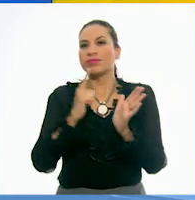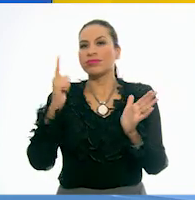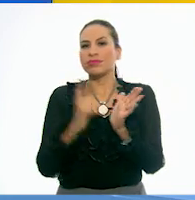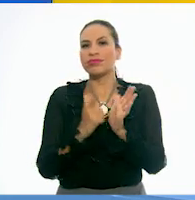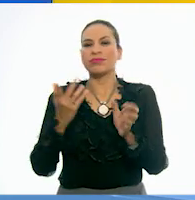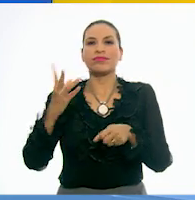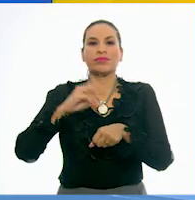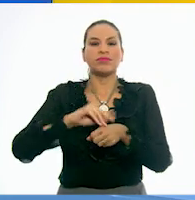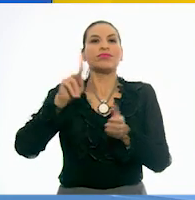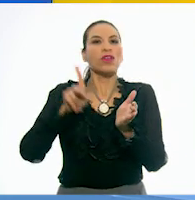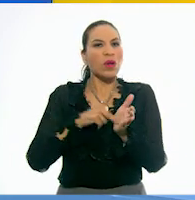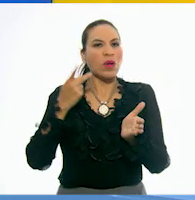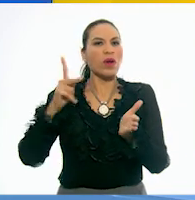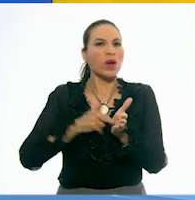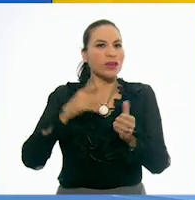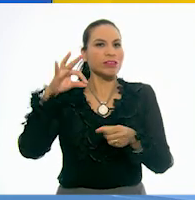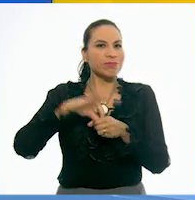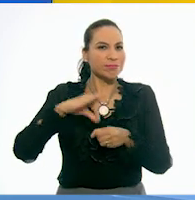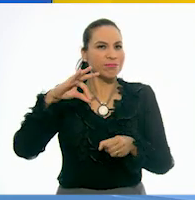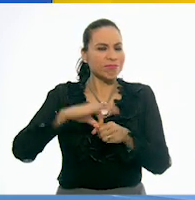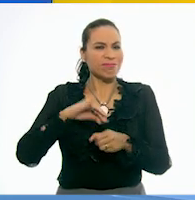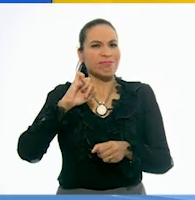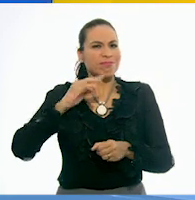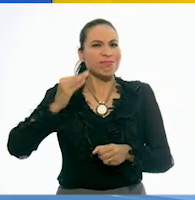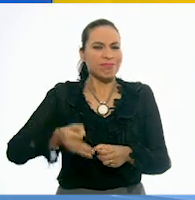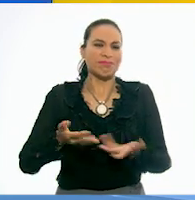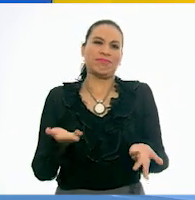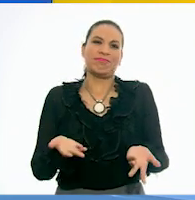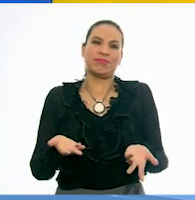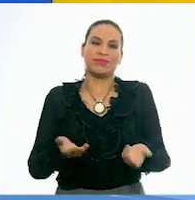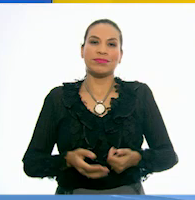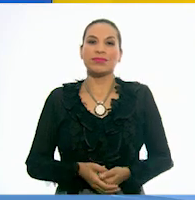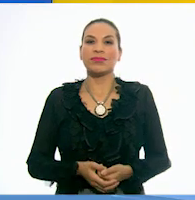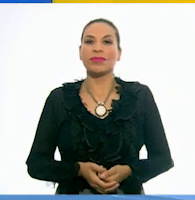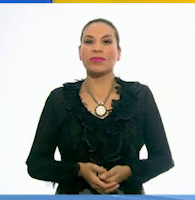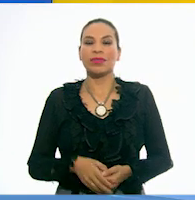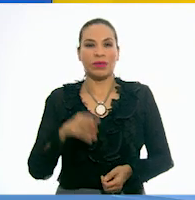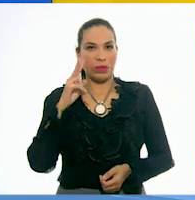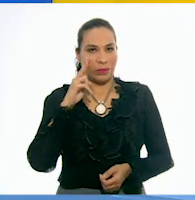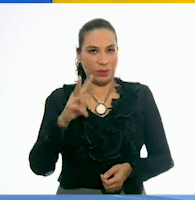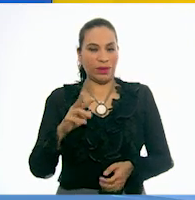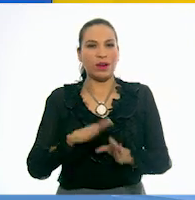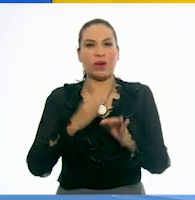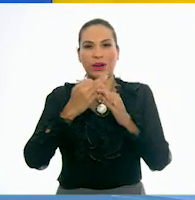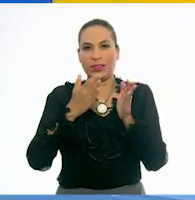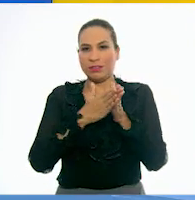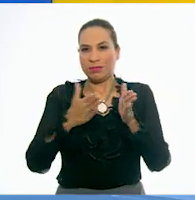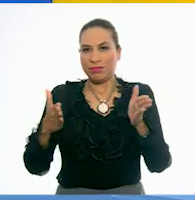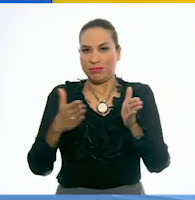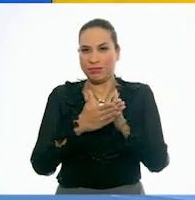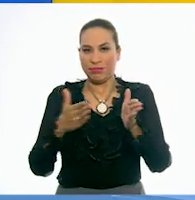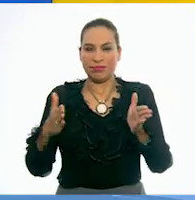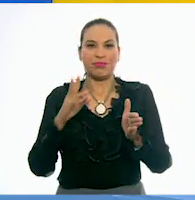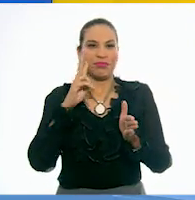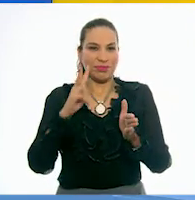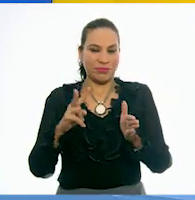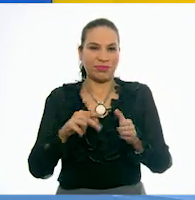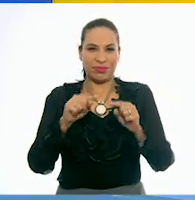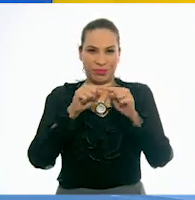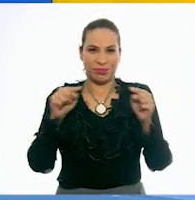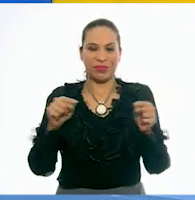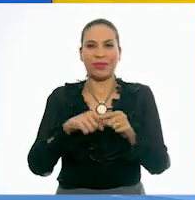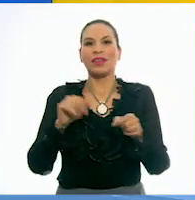que le permitieron reelegirse una y otra vez. Vamos a señalarlo en nuestra línea del tiempo.